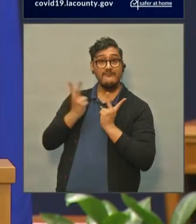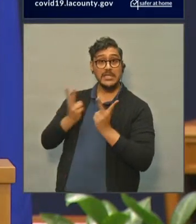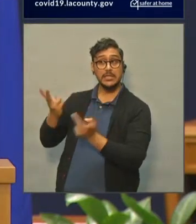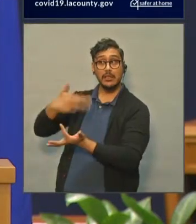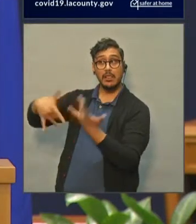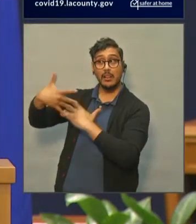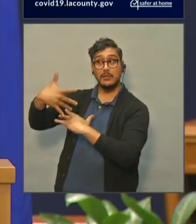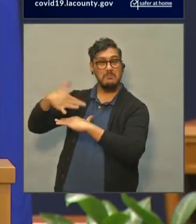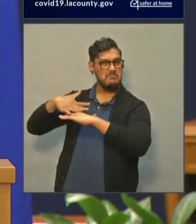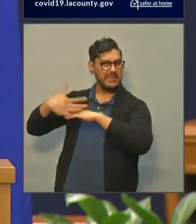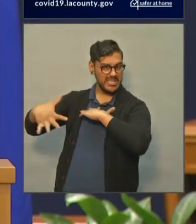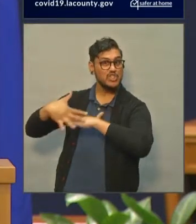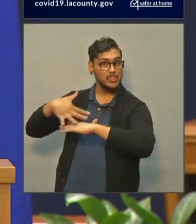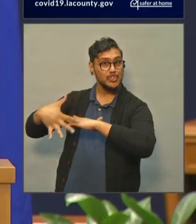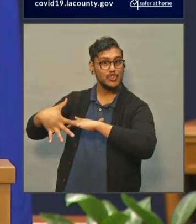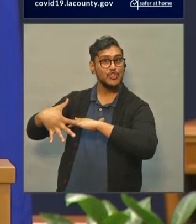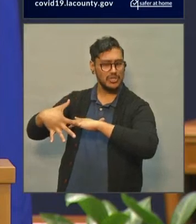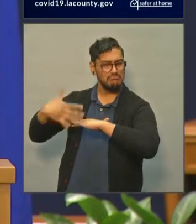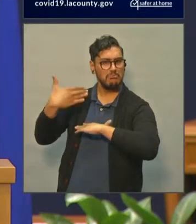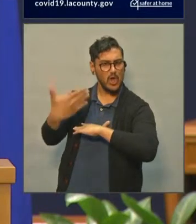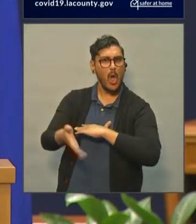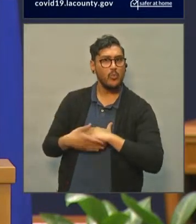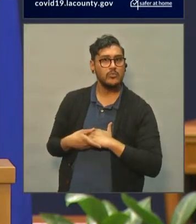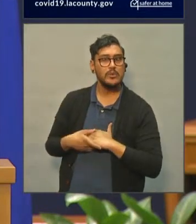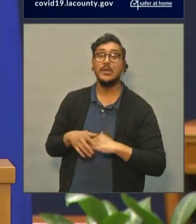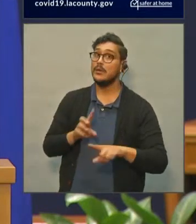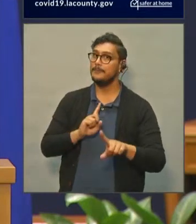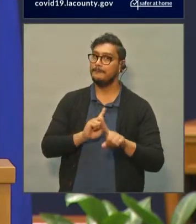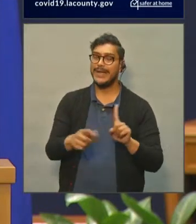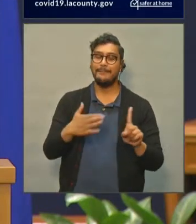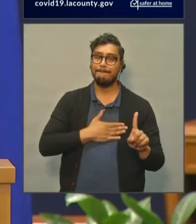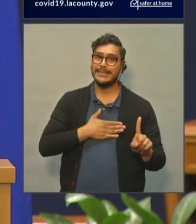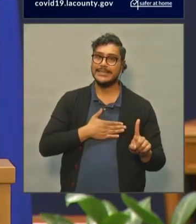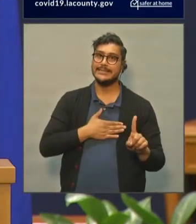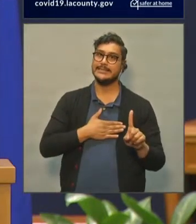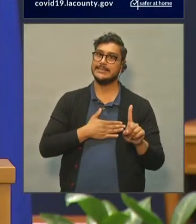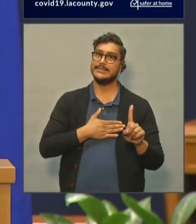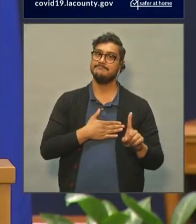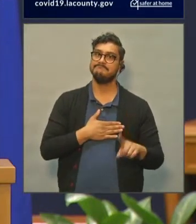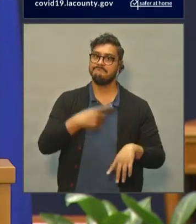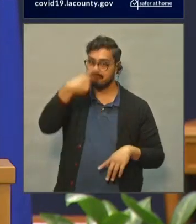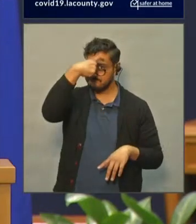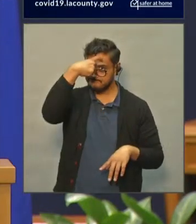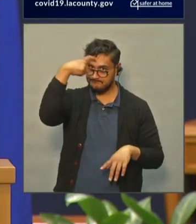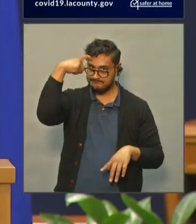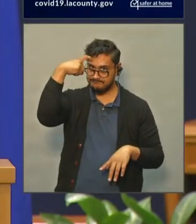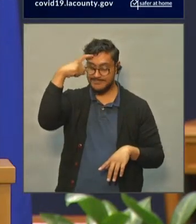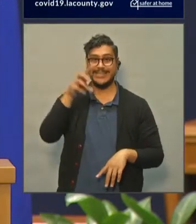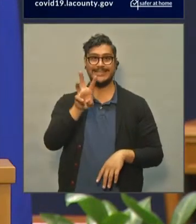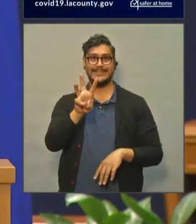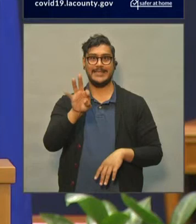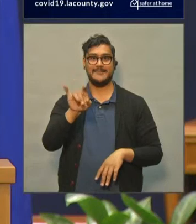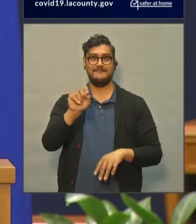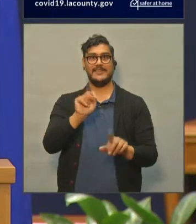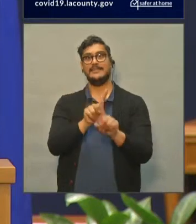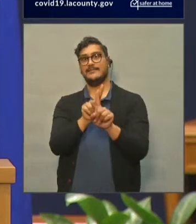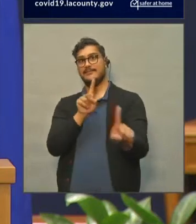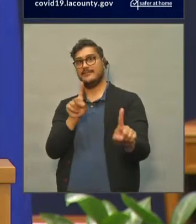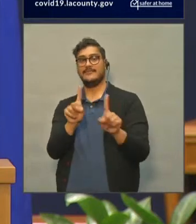incluyendo la playa, pero no se olvide mantener su distancia de 6 pies y utilizar su cubierta de